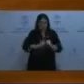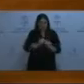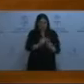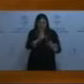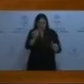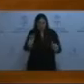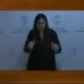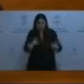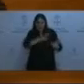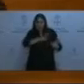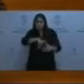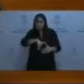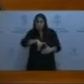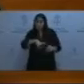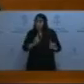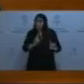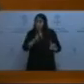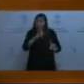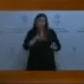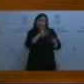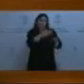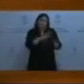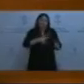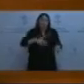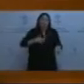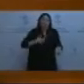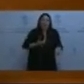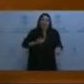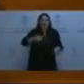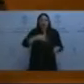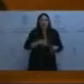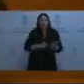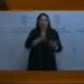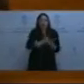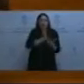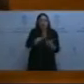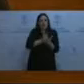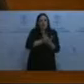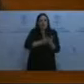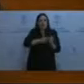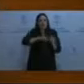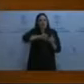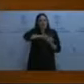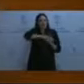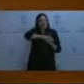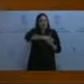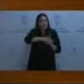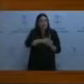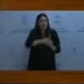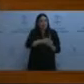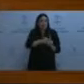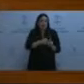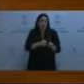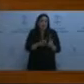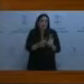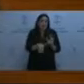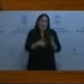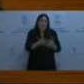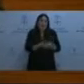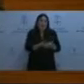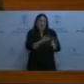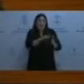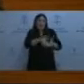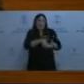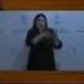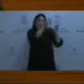última, porque por mucho que le pueda molestar, seguiremos insistiendo una y otra vez, cual gota malaya, hasta que atienda a las personas